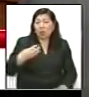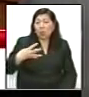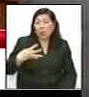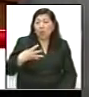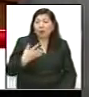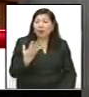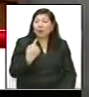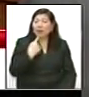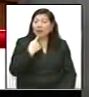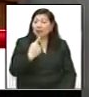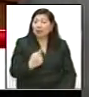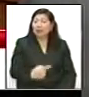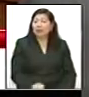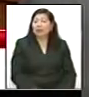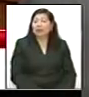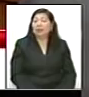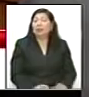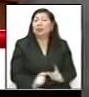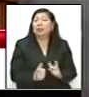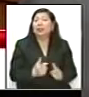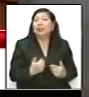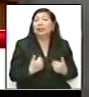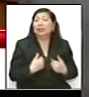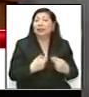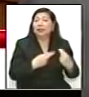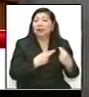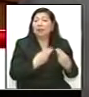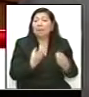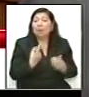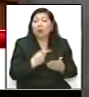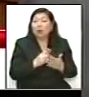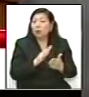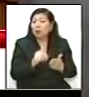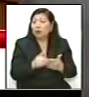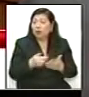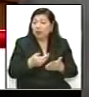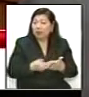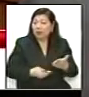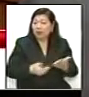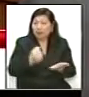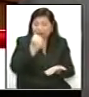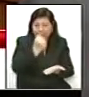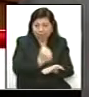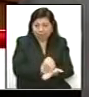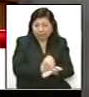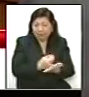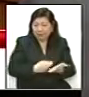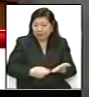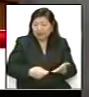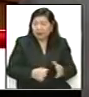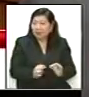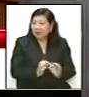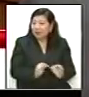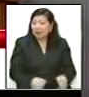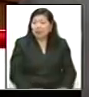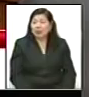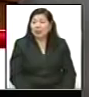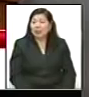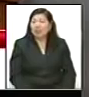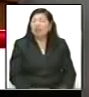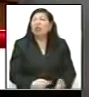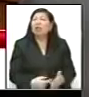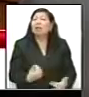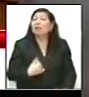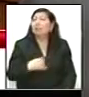donde dice que el congresista debe responsabilizarse por todo documento que firma y sella. Señora presidenta, si no está tipificado, ¿de qué